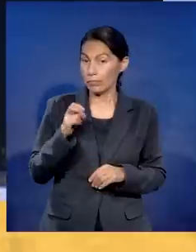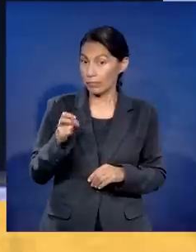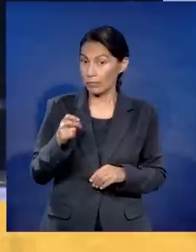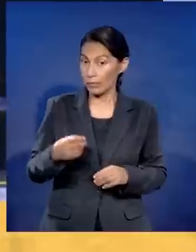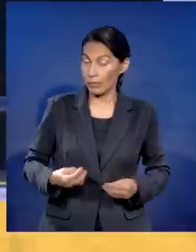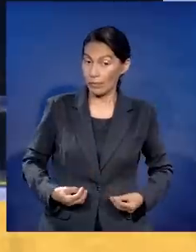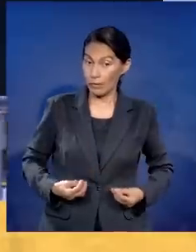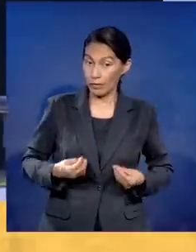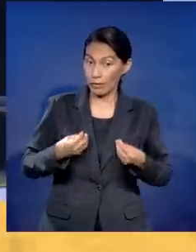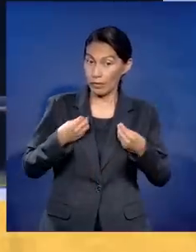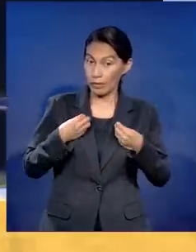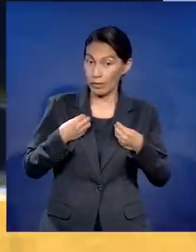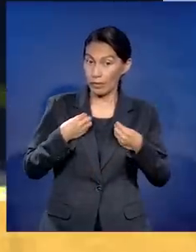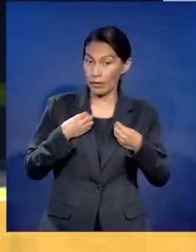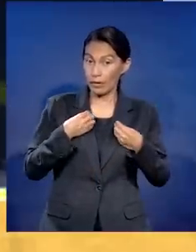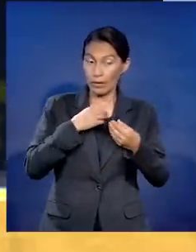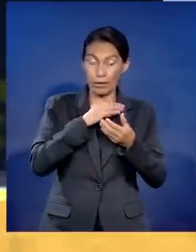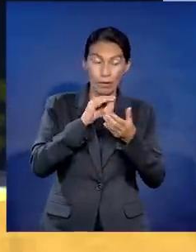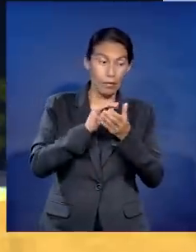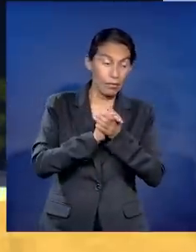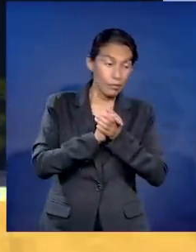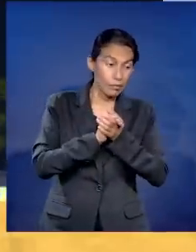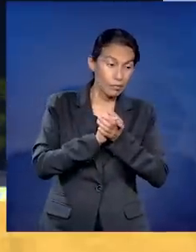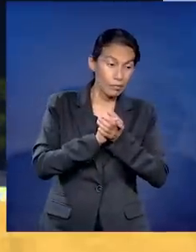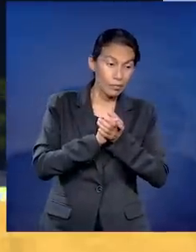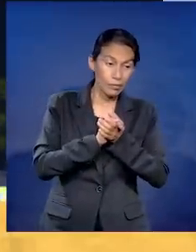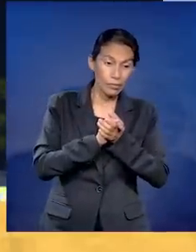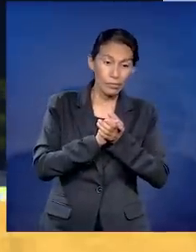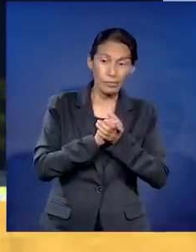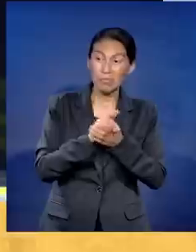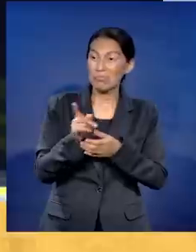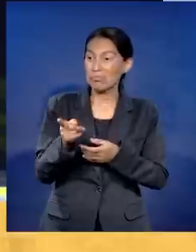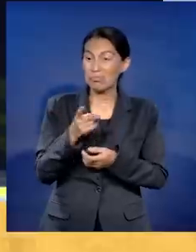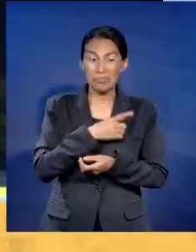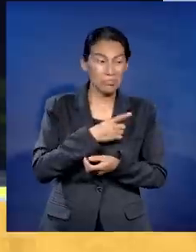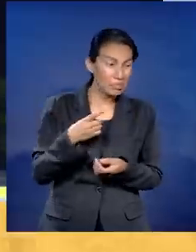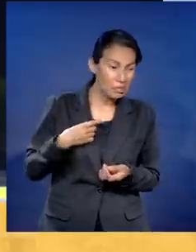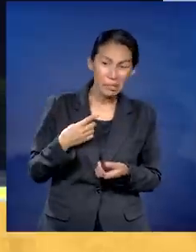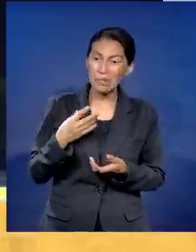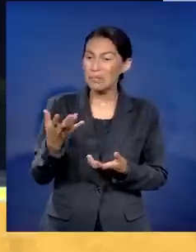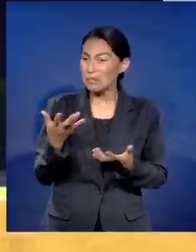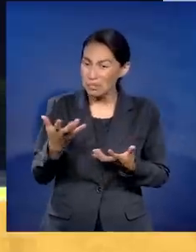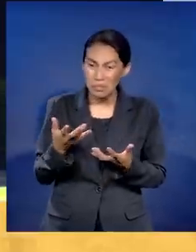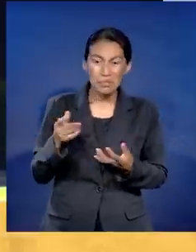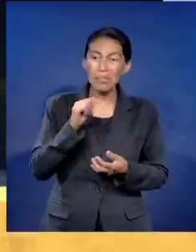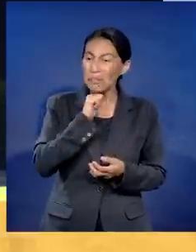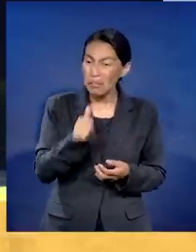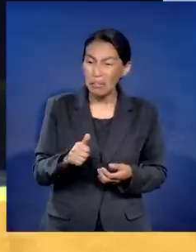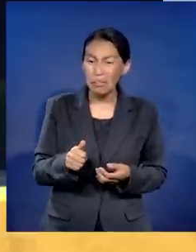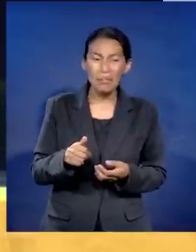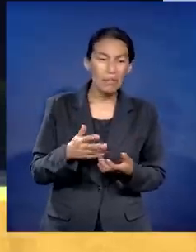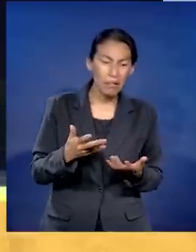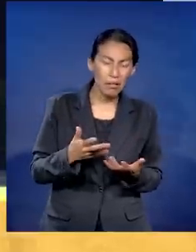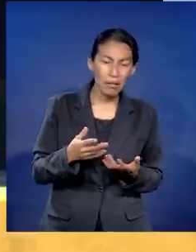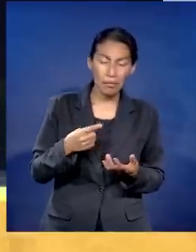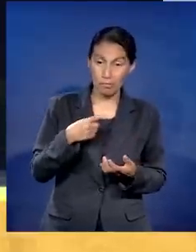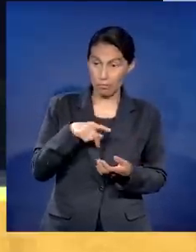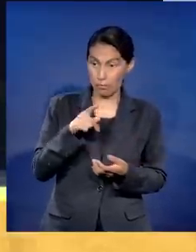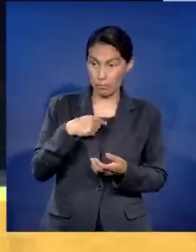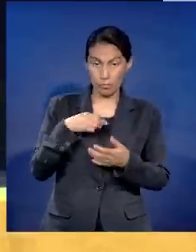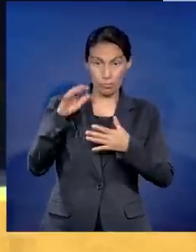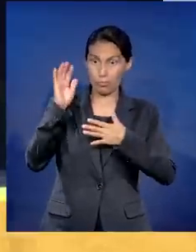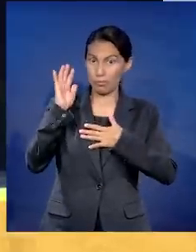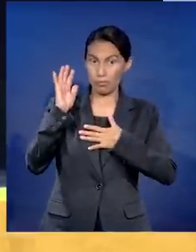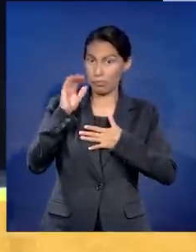Porque entonces vamos a vivir la vida matrimonial cobrándonos facturas de cosas